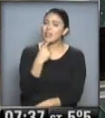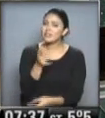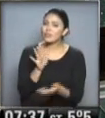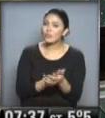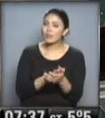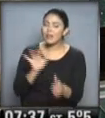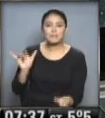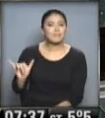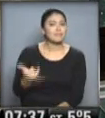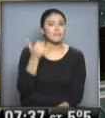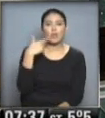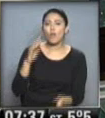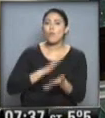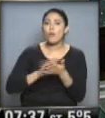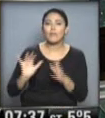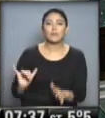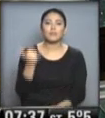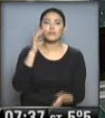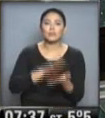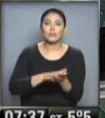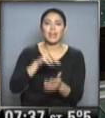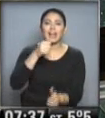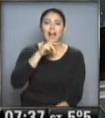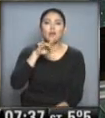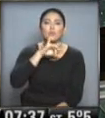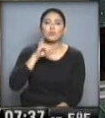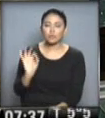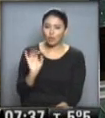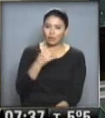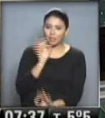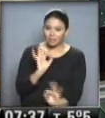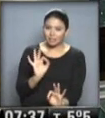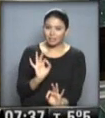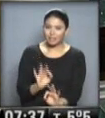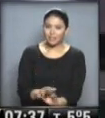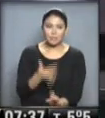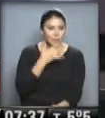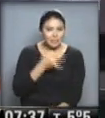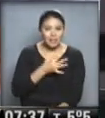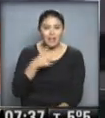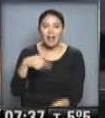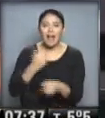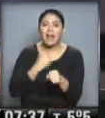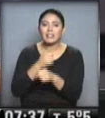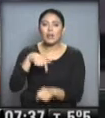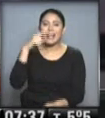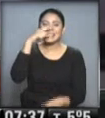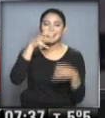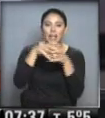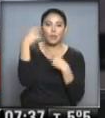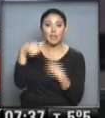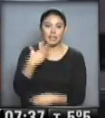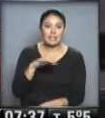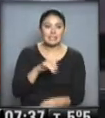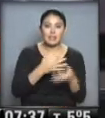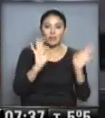del logro, del nuevo logro de Ricardo Caruso Lombardi? Es verdad. ¿A cuántos equipos salvó ya? A 7 equipos lo